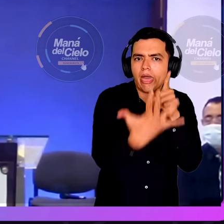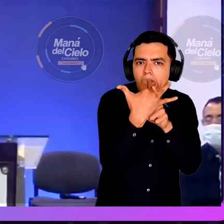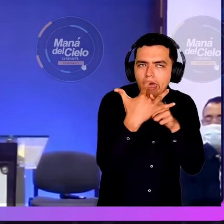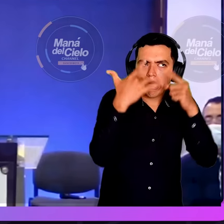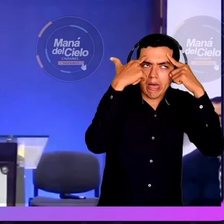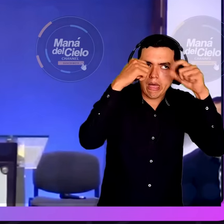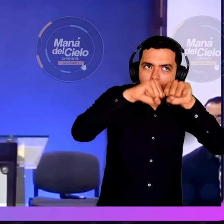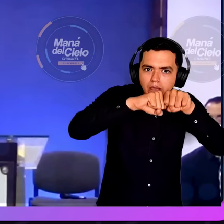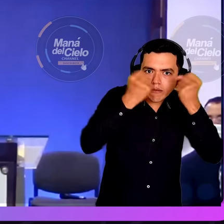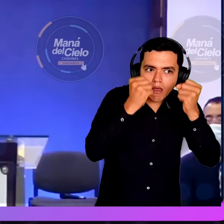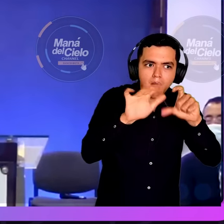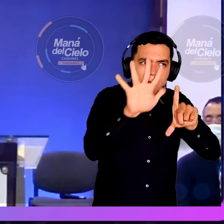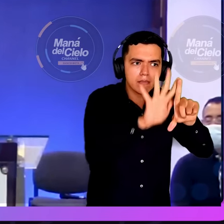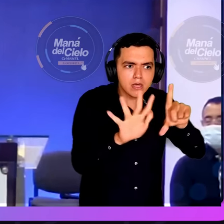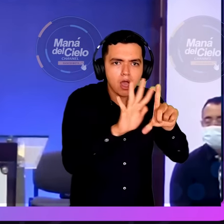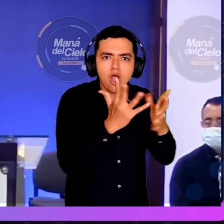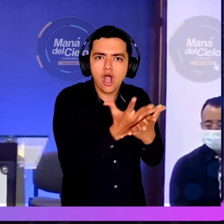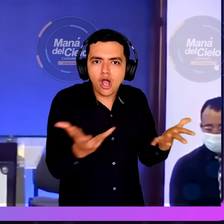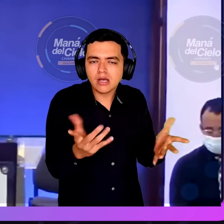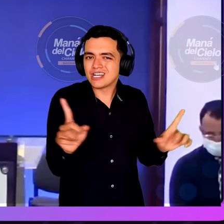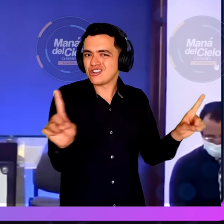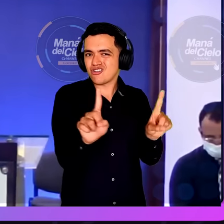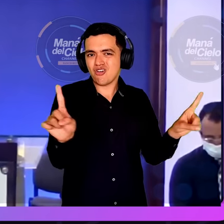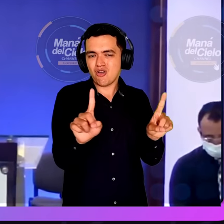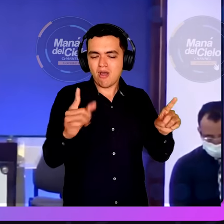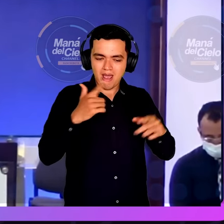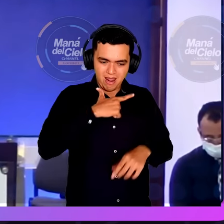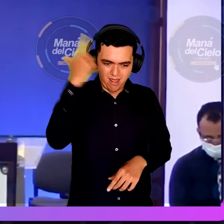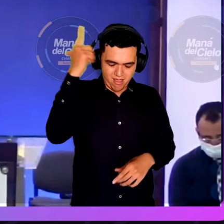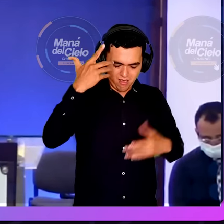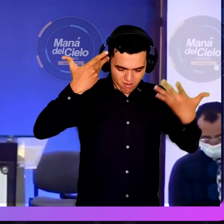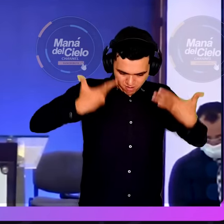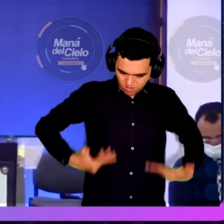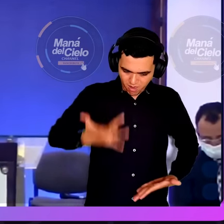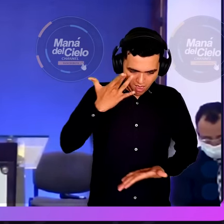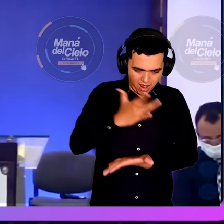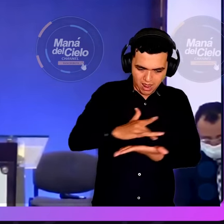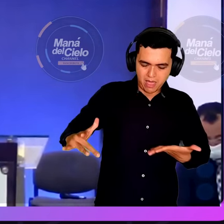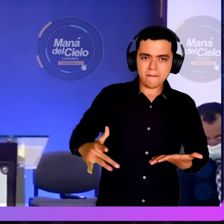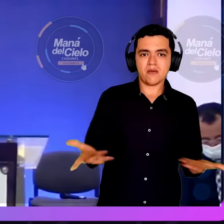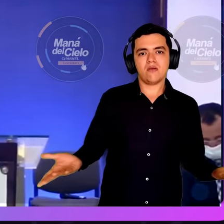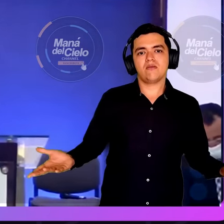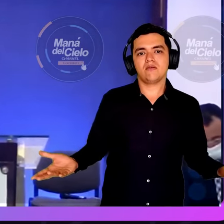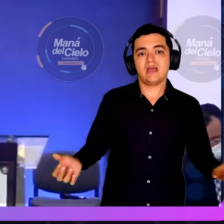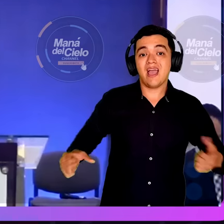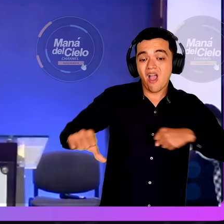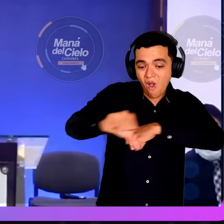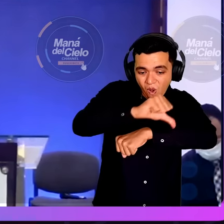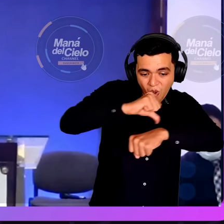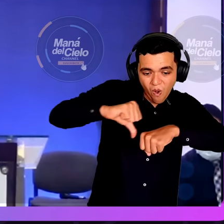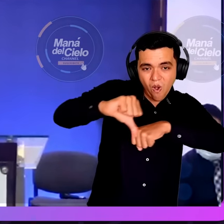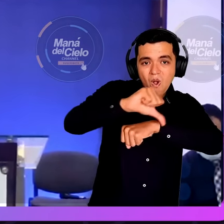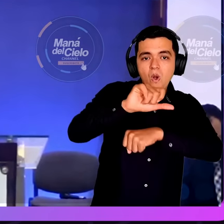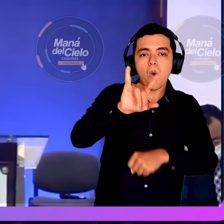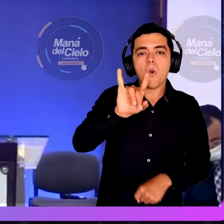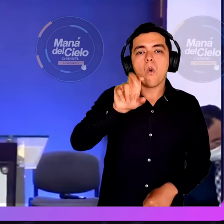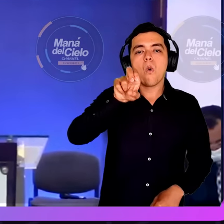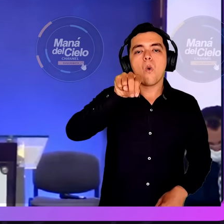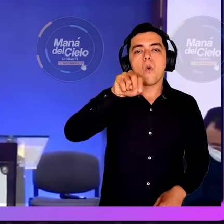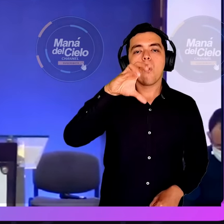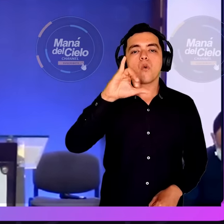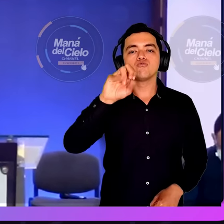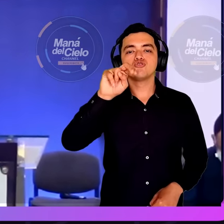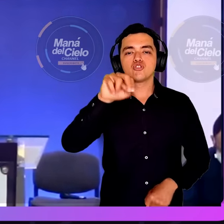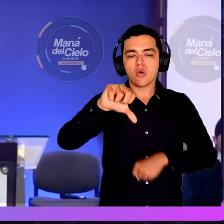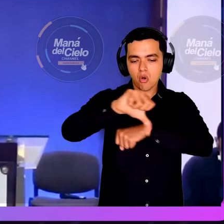derechitos. Por eso dice: en todo tiempo. No dice el predicador, el pastor, el líder. Dice: en todo tiempo sean blancos tus